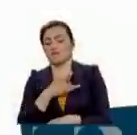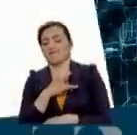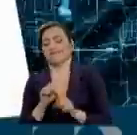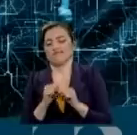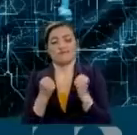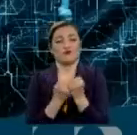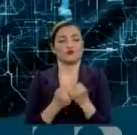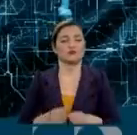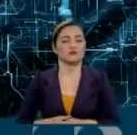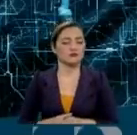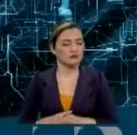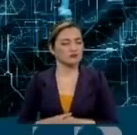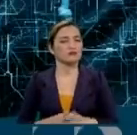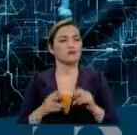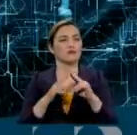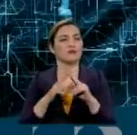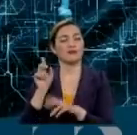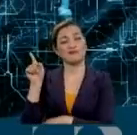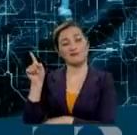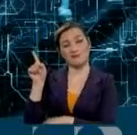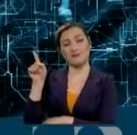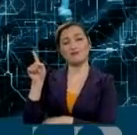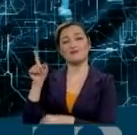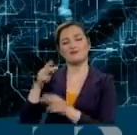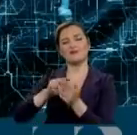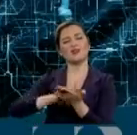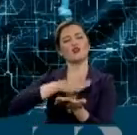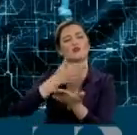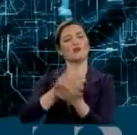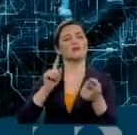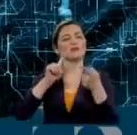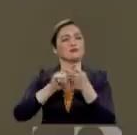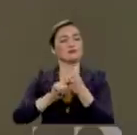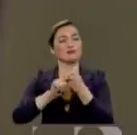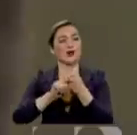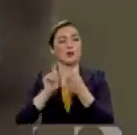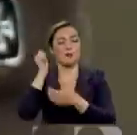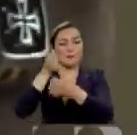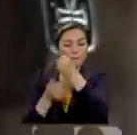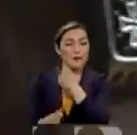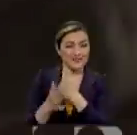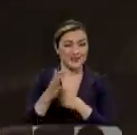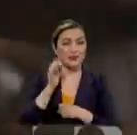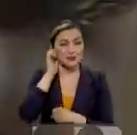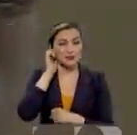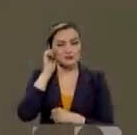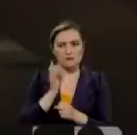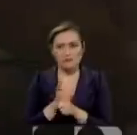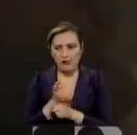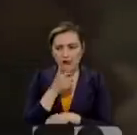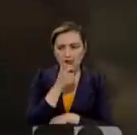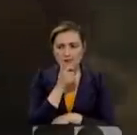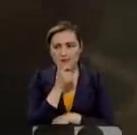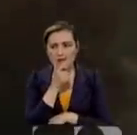sociedad. Esta modalidad es conocida como phishing, que traducida al español sería pescar, porque precisamente están al acecho de